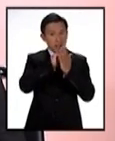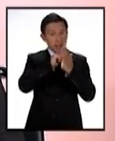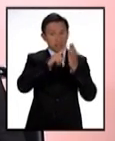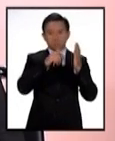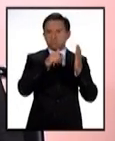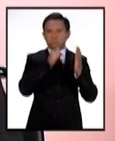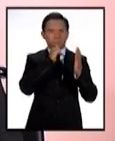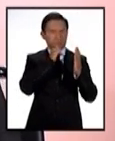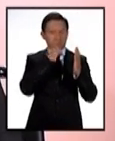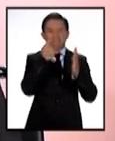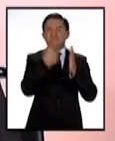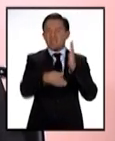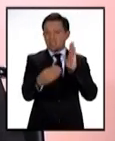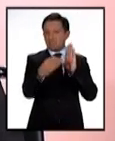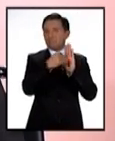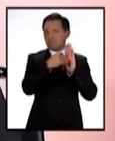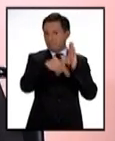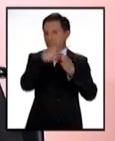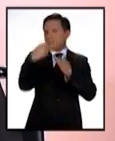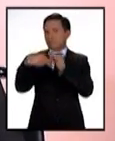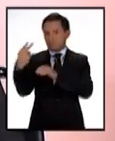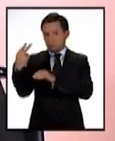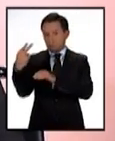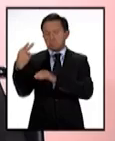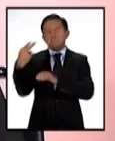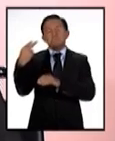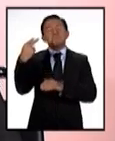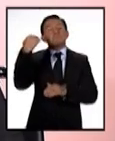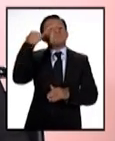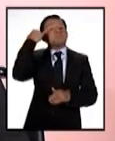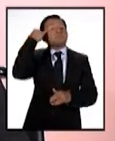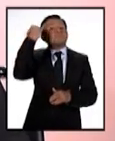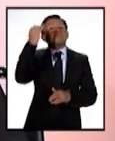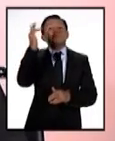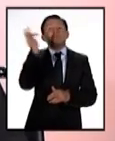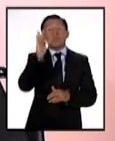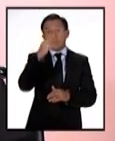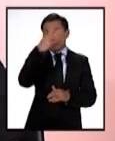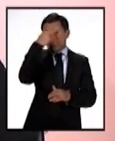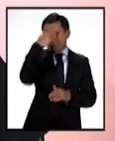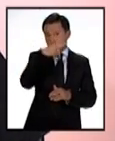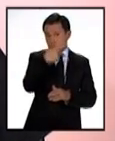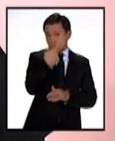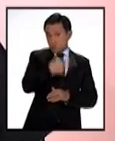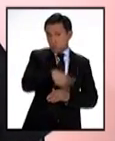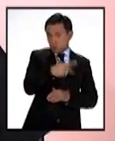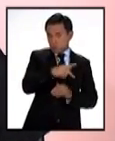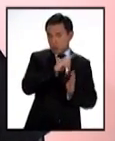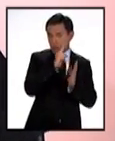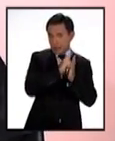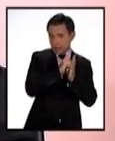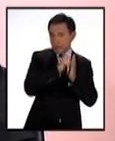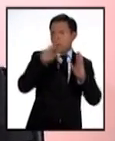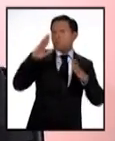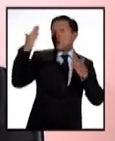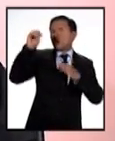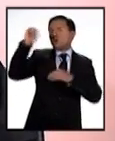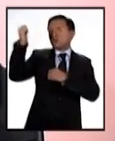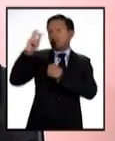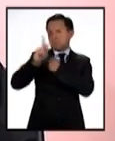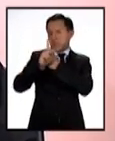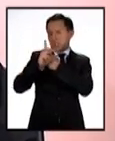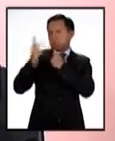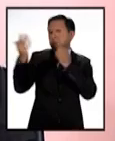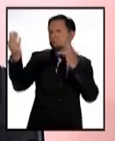en donde, si comparamos el marco jurídico mexicano con el de otros países, se dice que en México